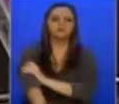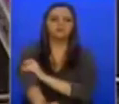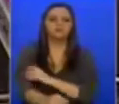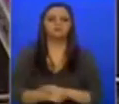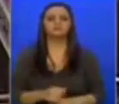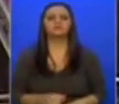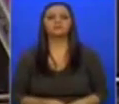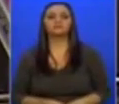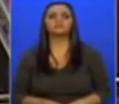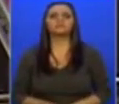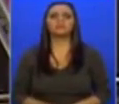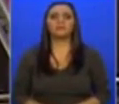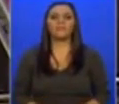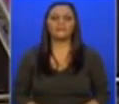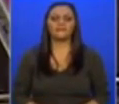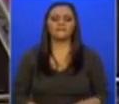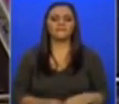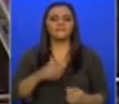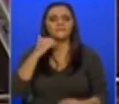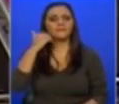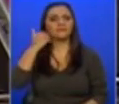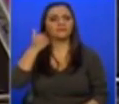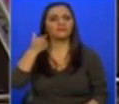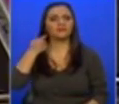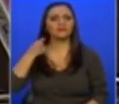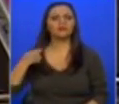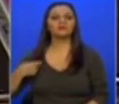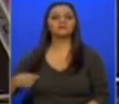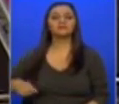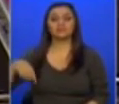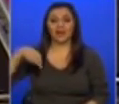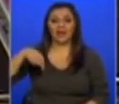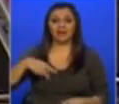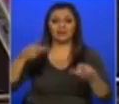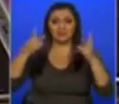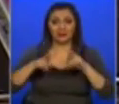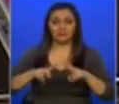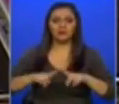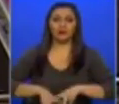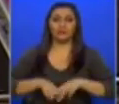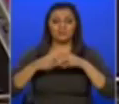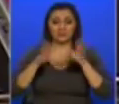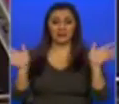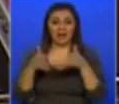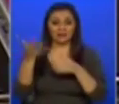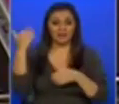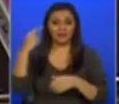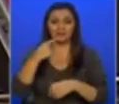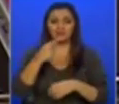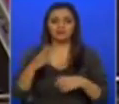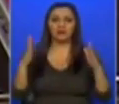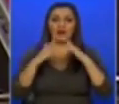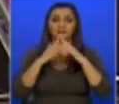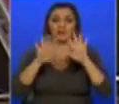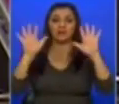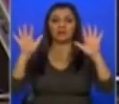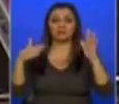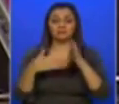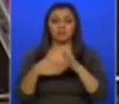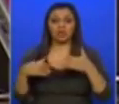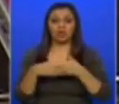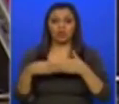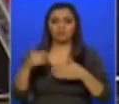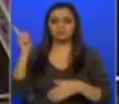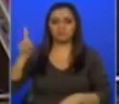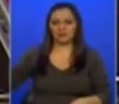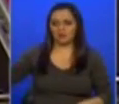Aquí también eh se aplica el programa que anunciamos al inicio de este enlace, es decir, las casas de $,000 con copago de